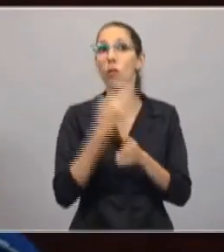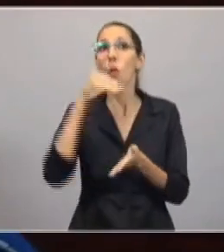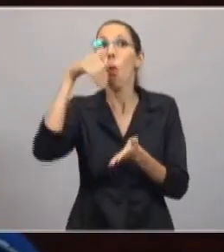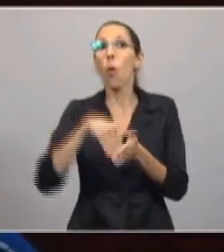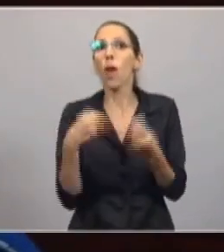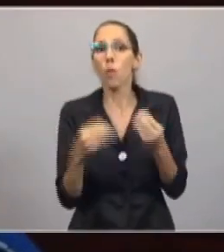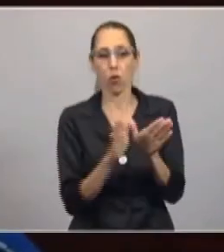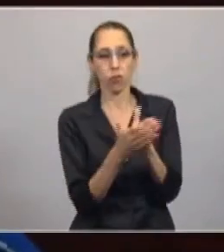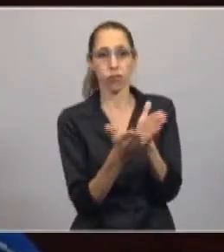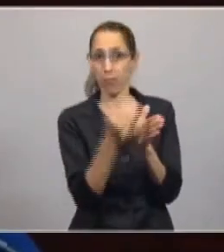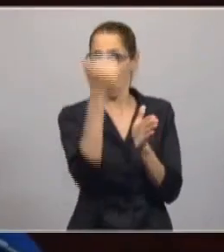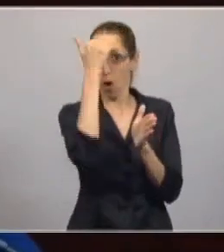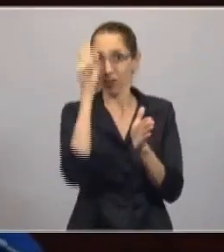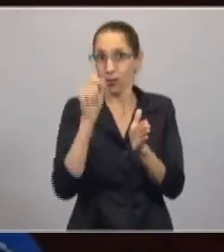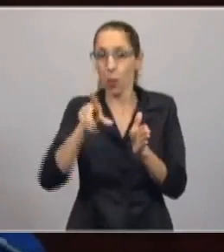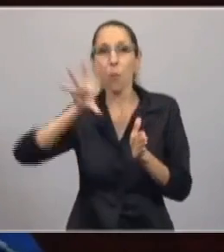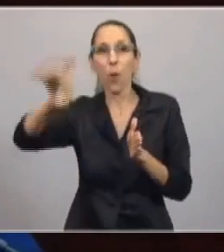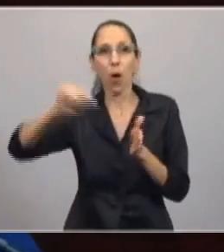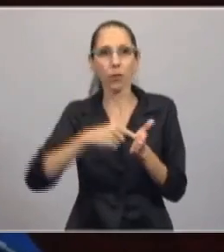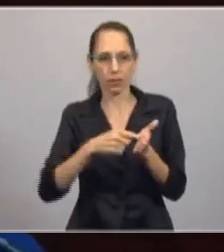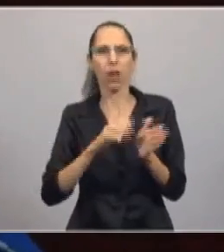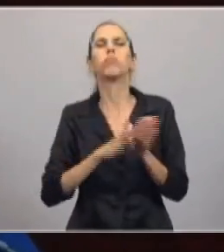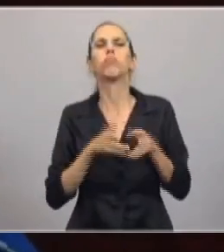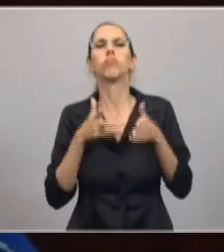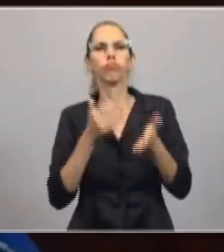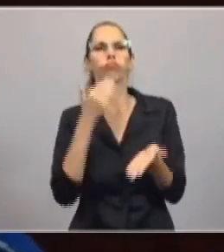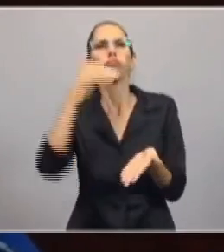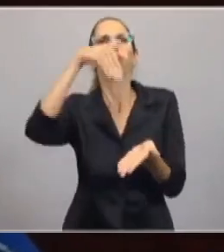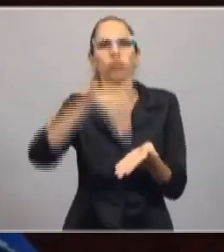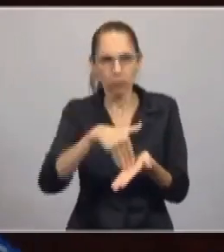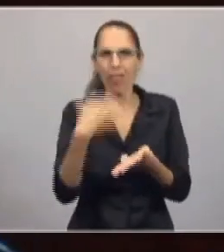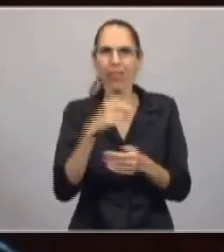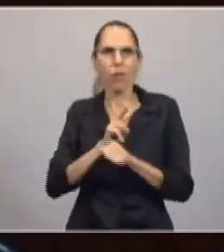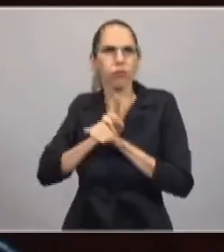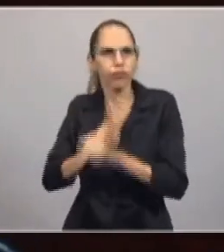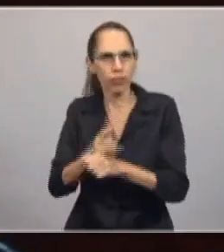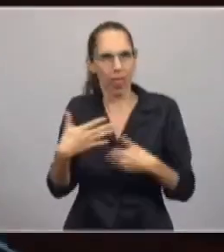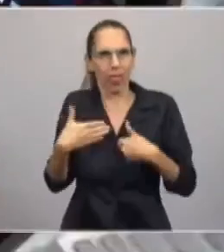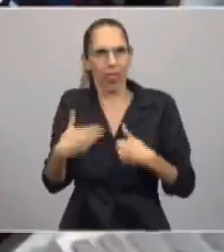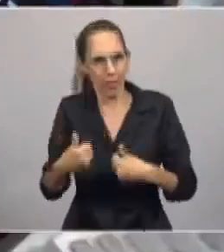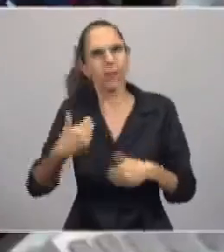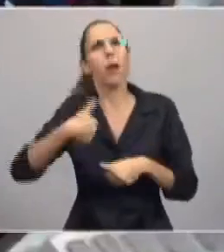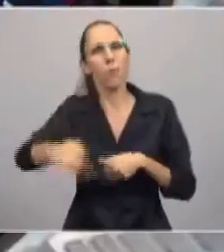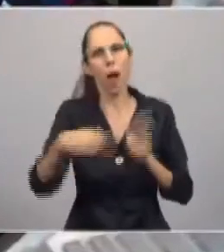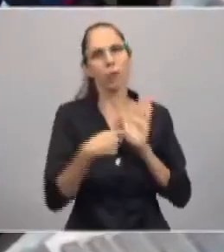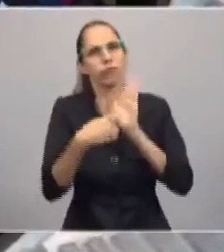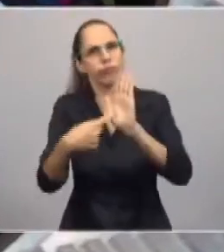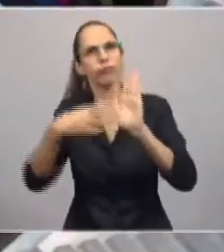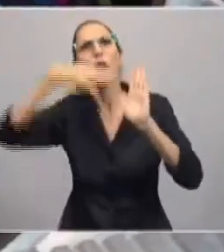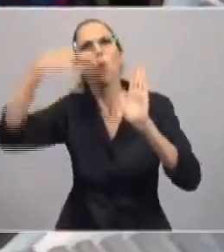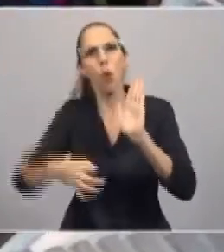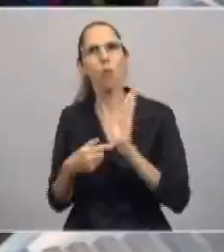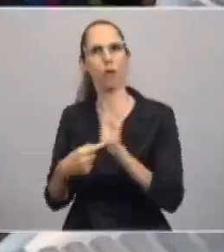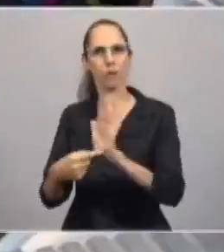la Provincia de Buenos Aires defenderla y hacerla cumplir. Eso haremos.